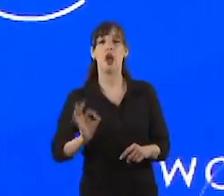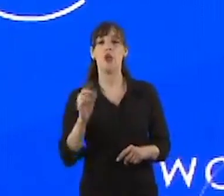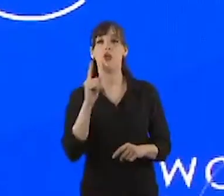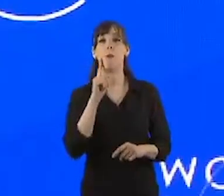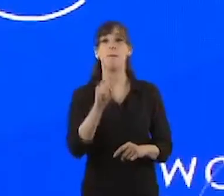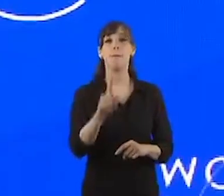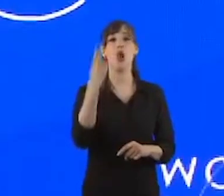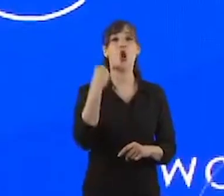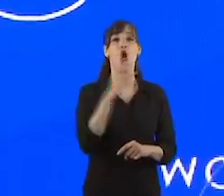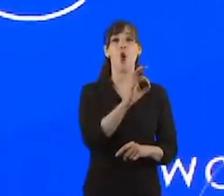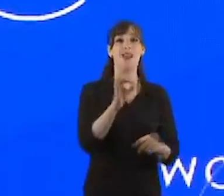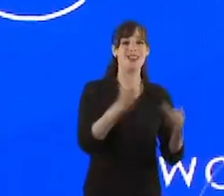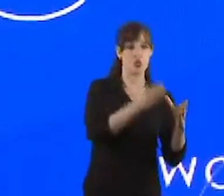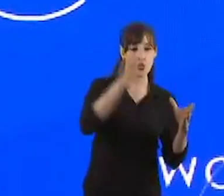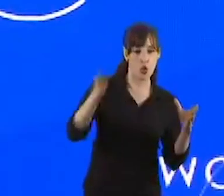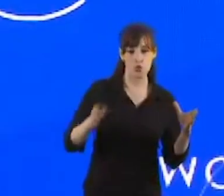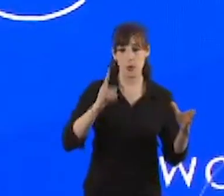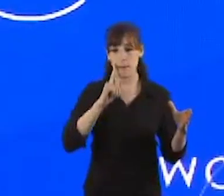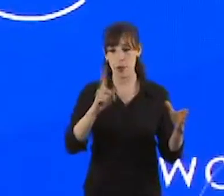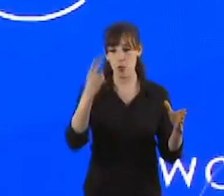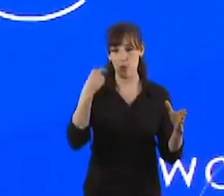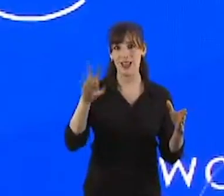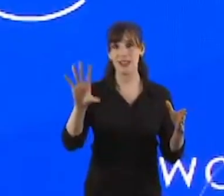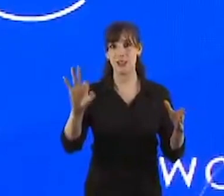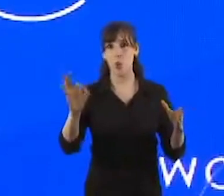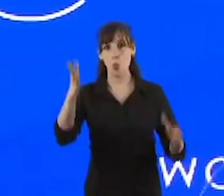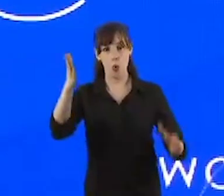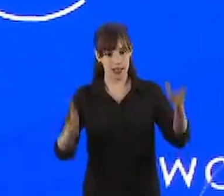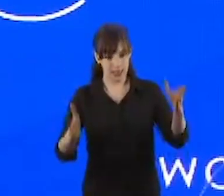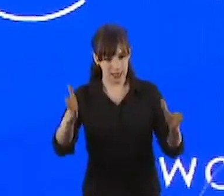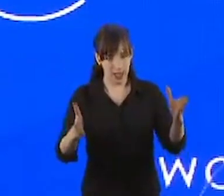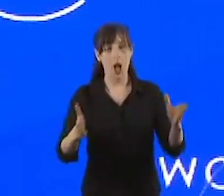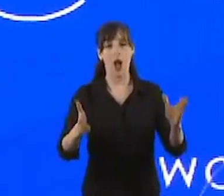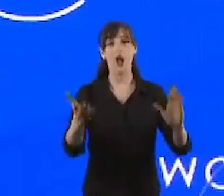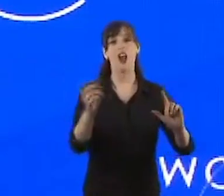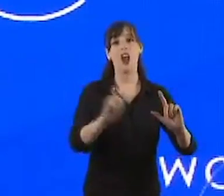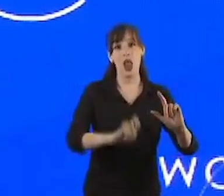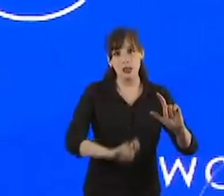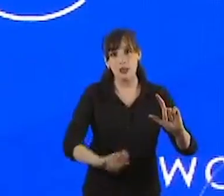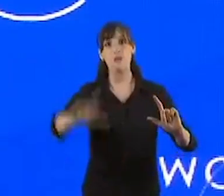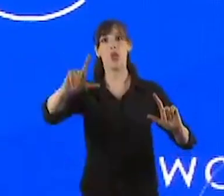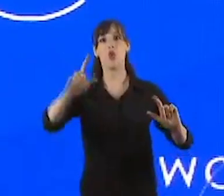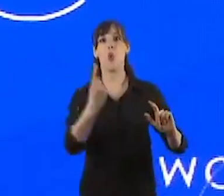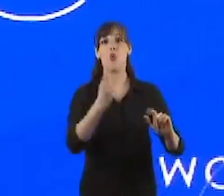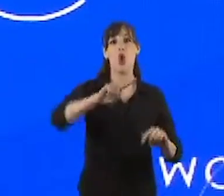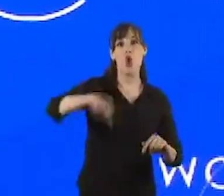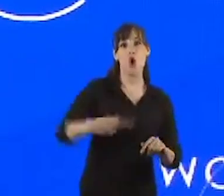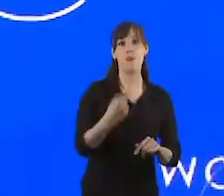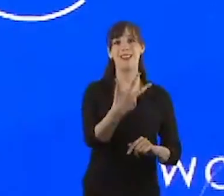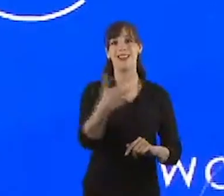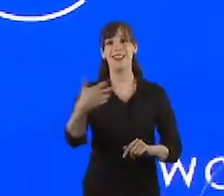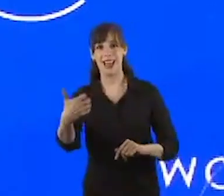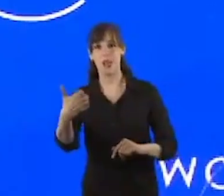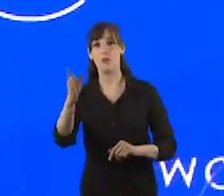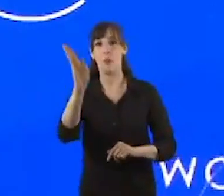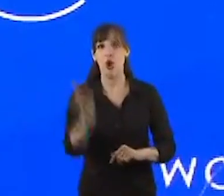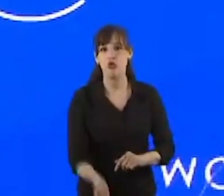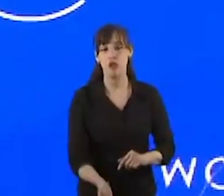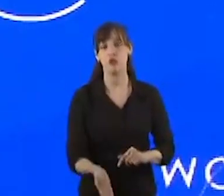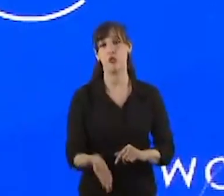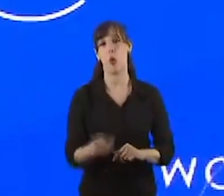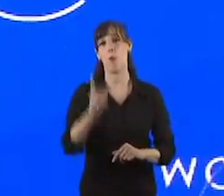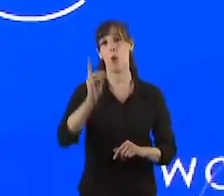y 1950, la tasa de crecimiento se acelera al 1,66% anual. Ya no